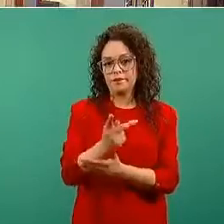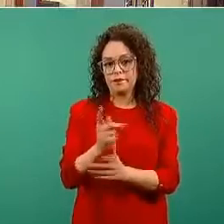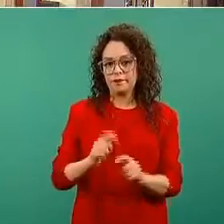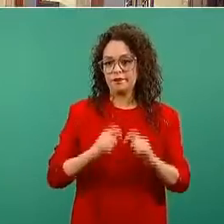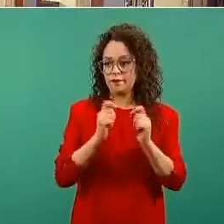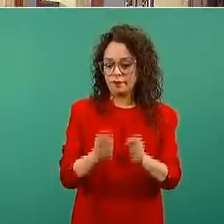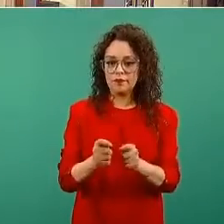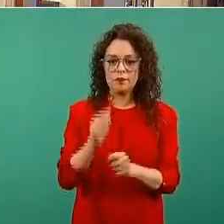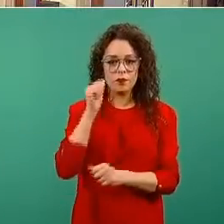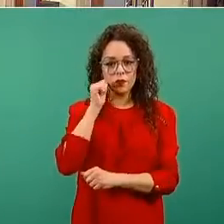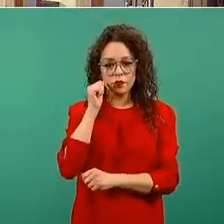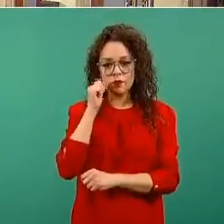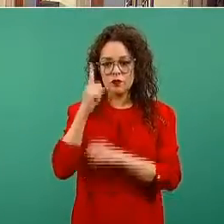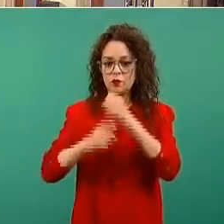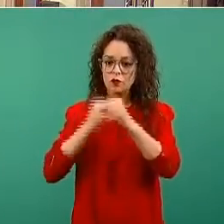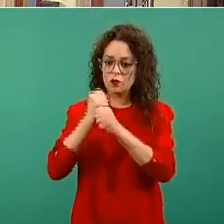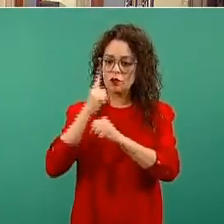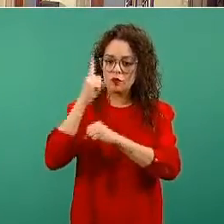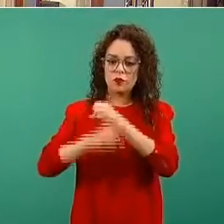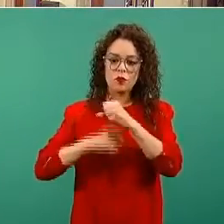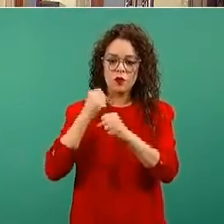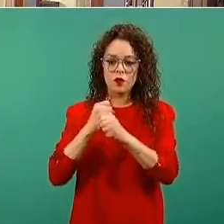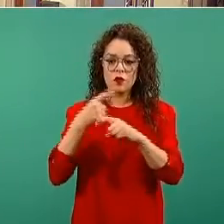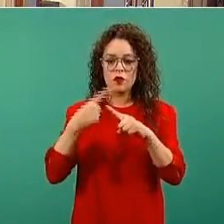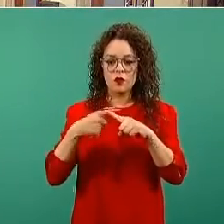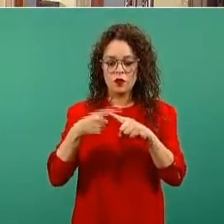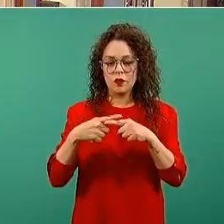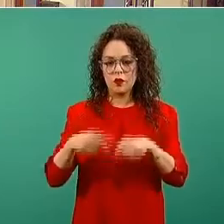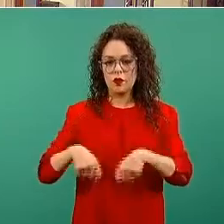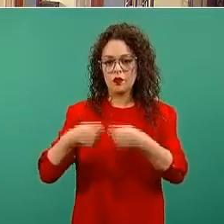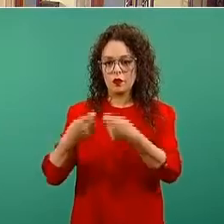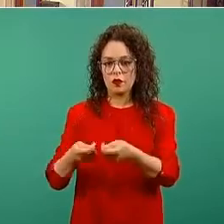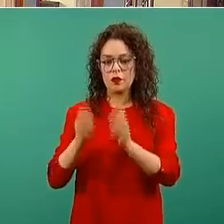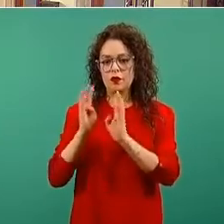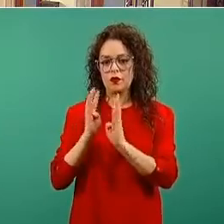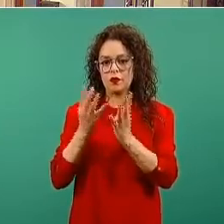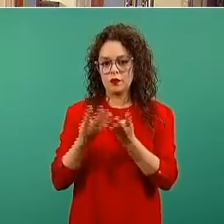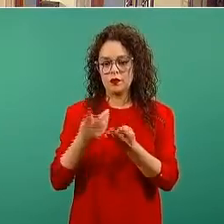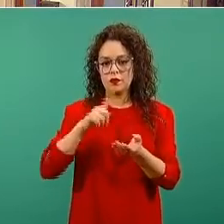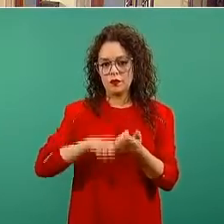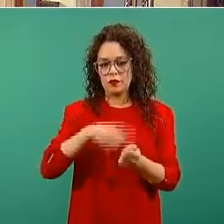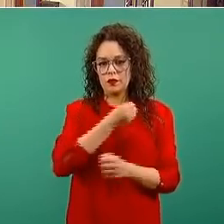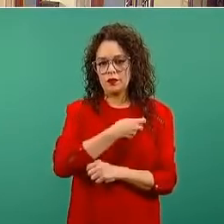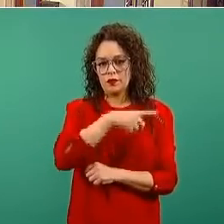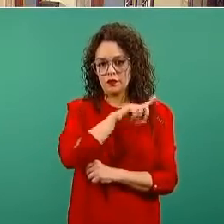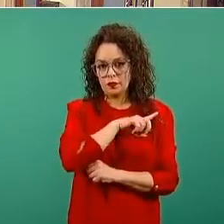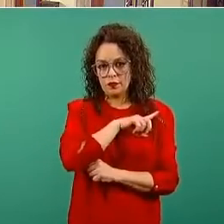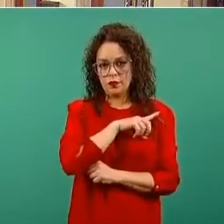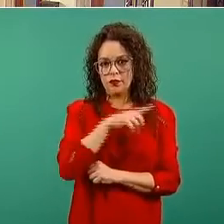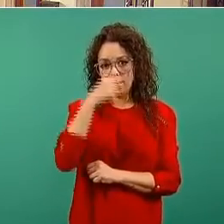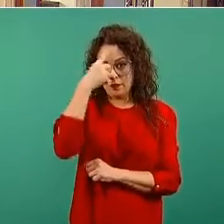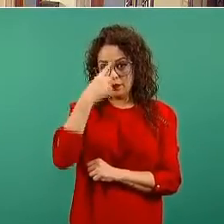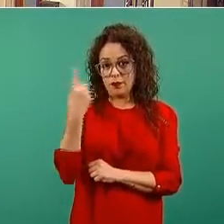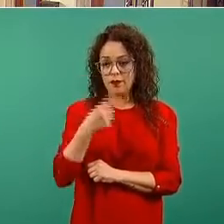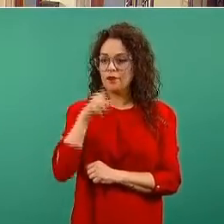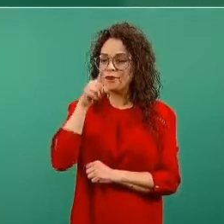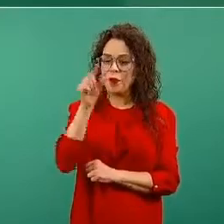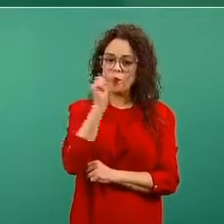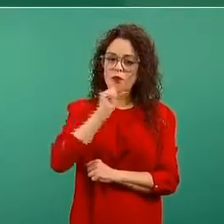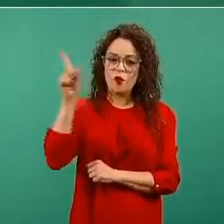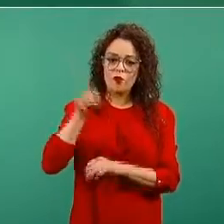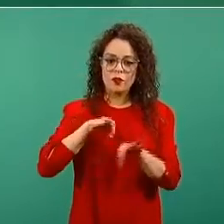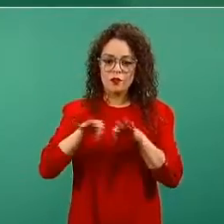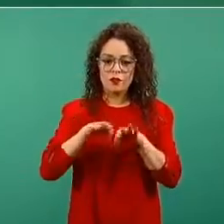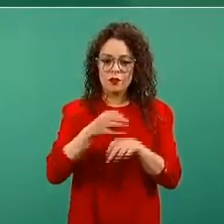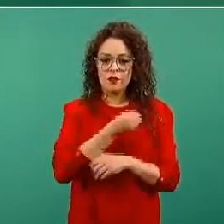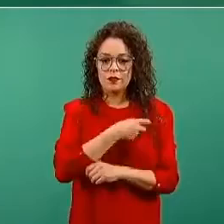que anualmente entrega el Consejo de Salubridad General por el mérito a la profesión de salud. Hoy se conoce todavía